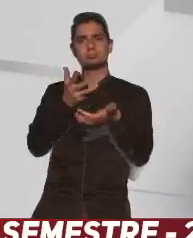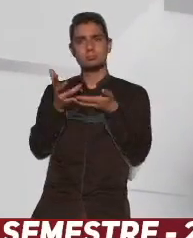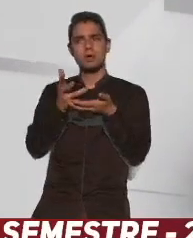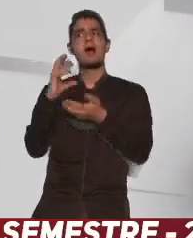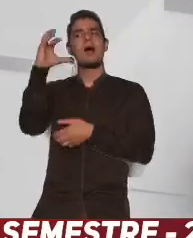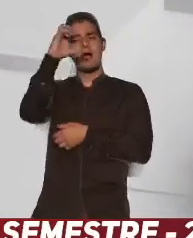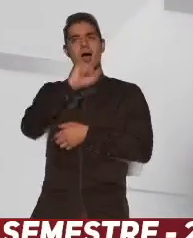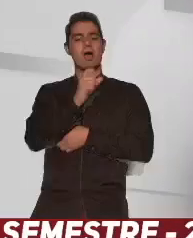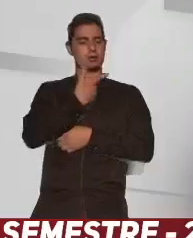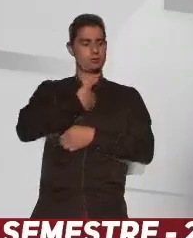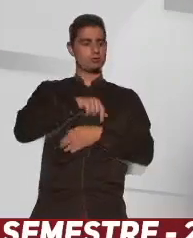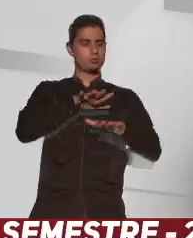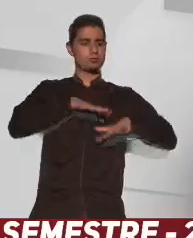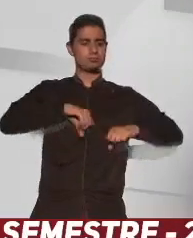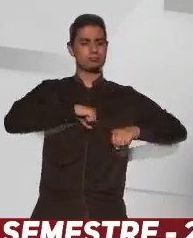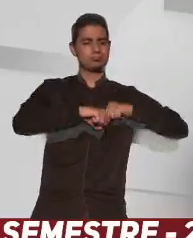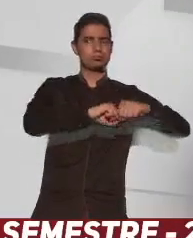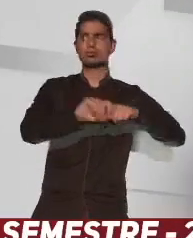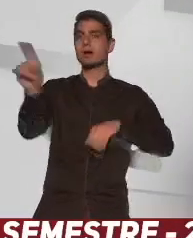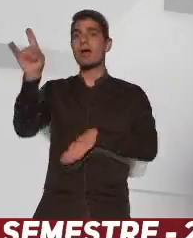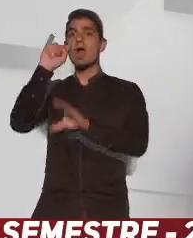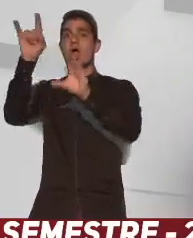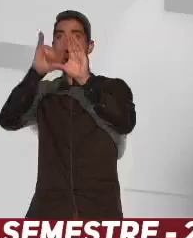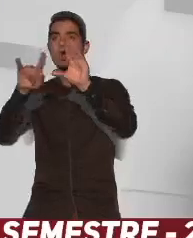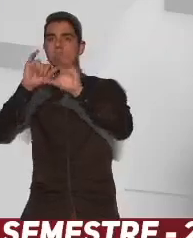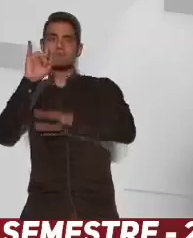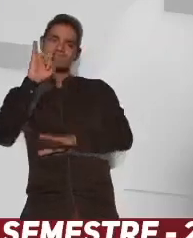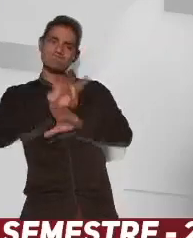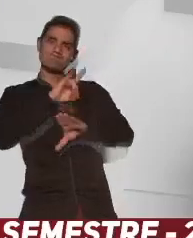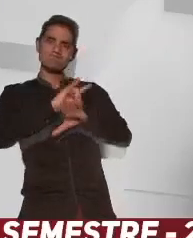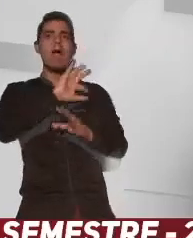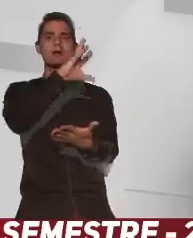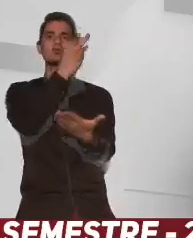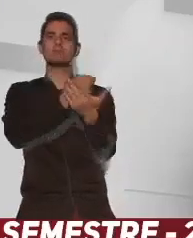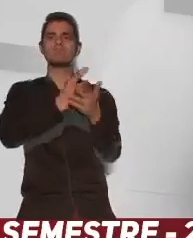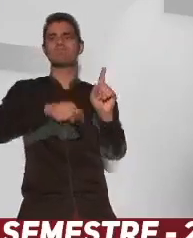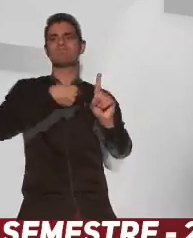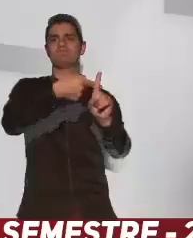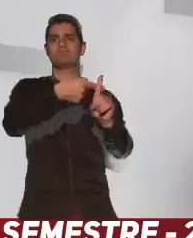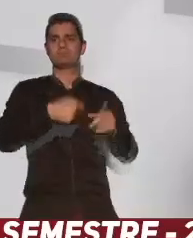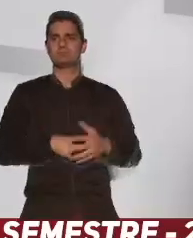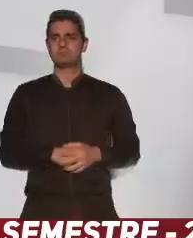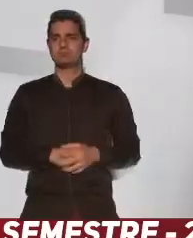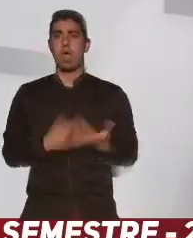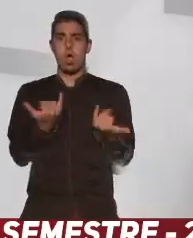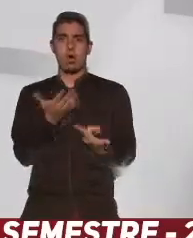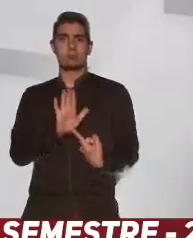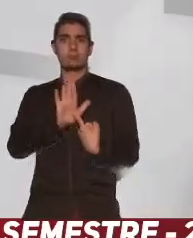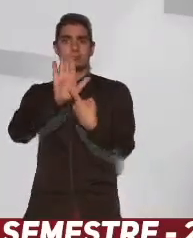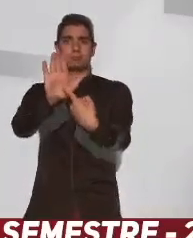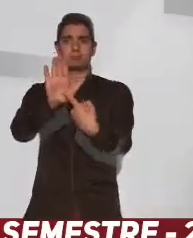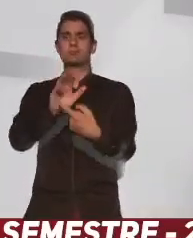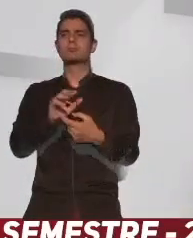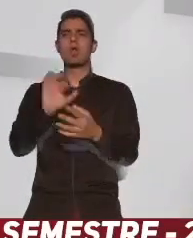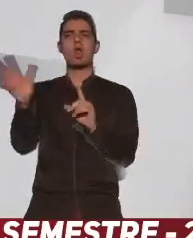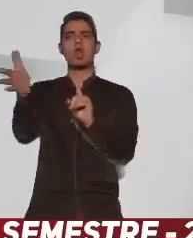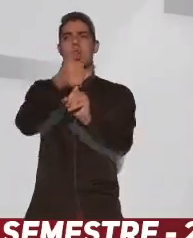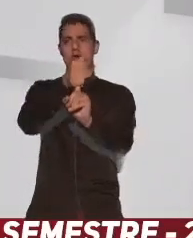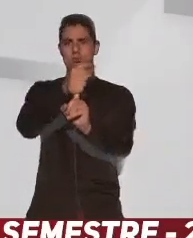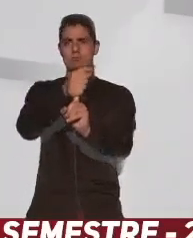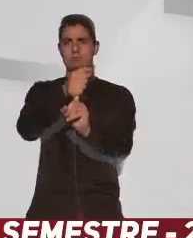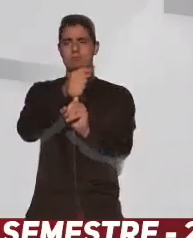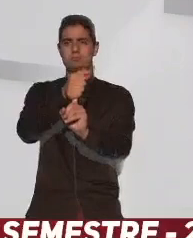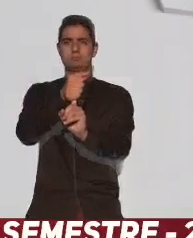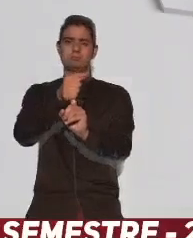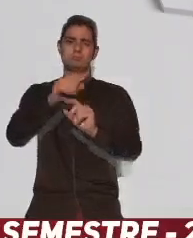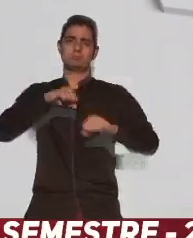resultados en las evaluaciones realizadas por ellos. Compartimos con ustedes los logros de la gestión durante el segundo